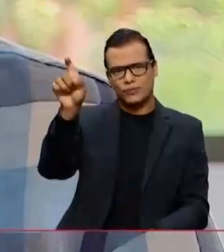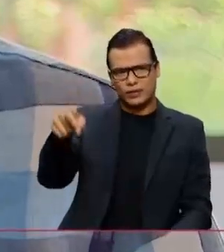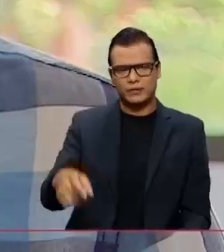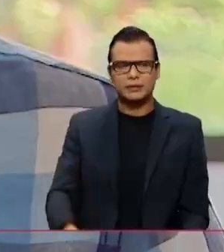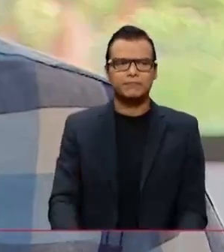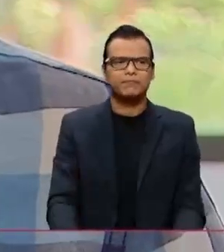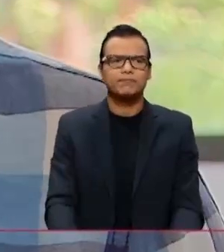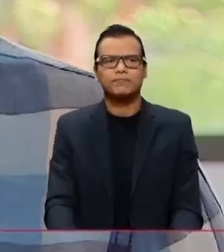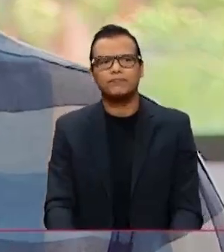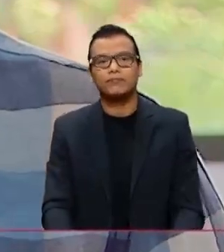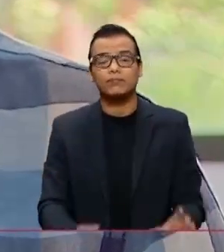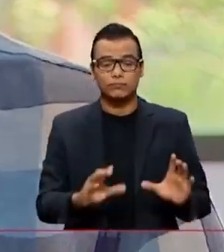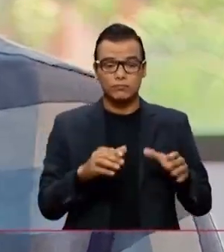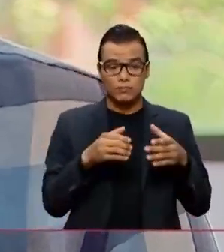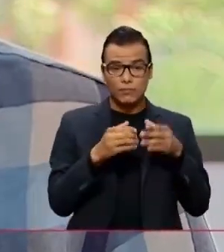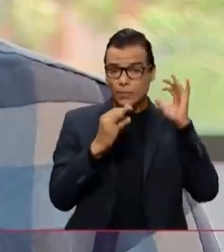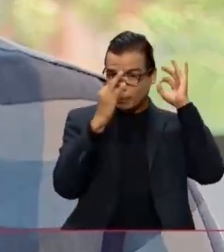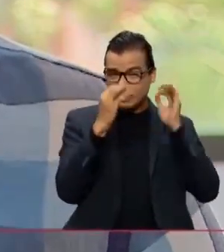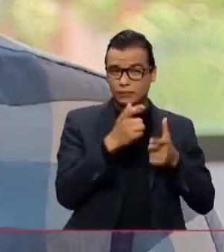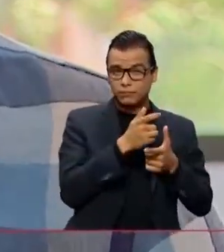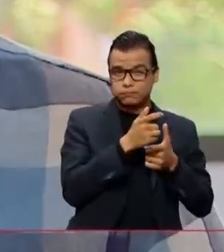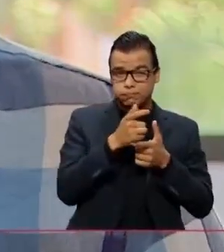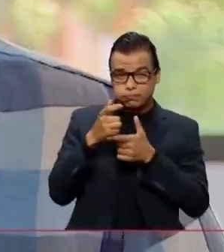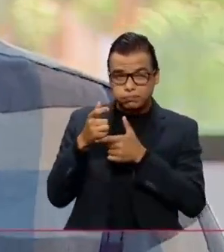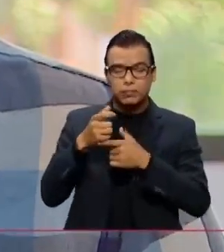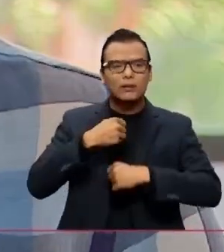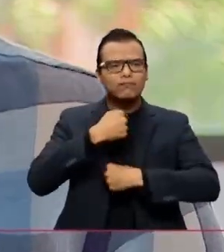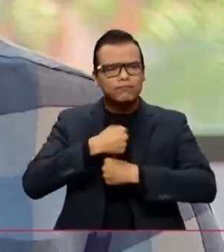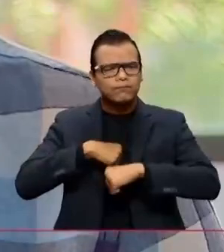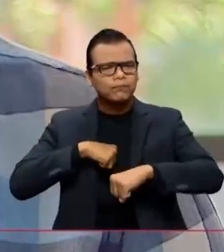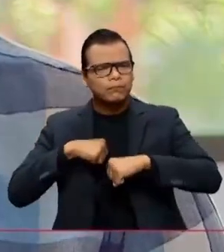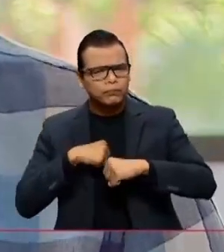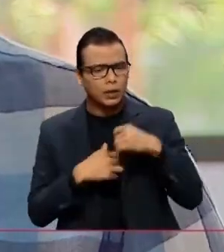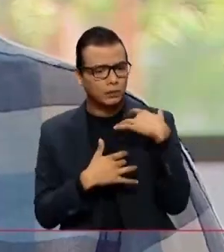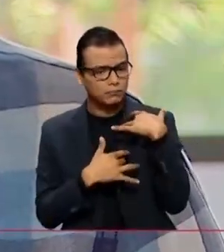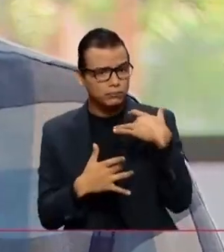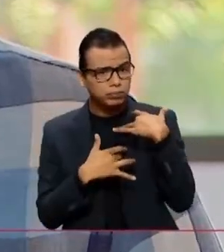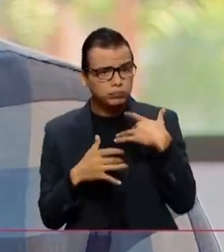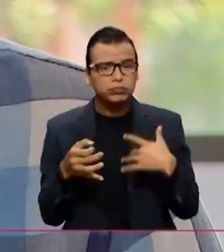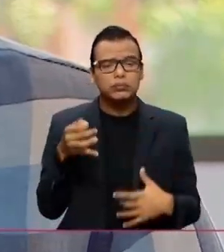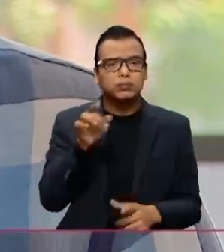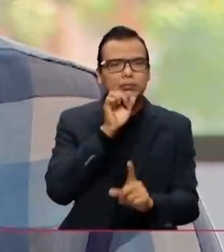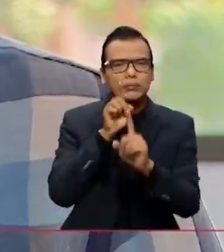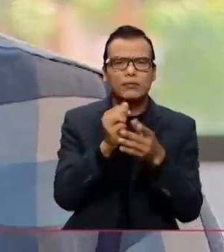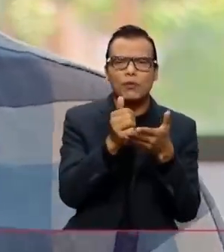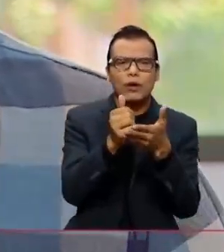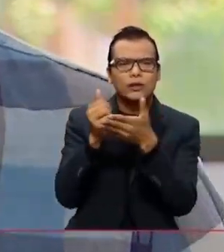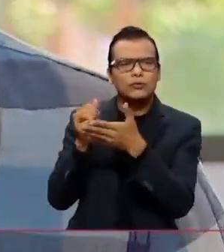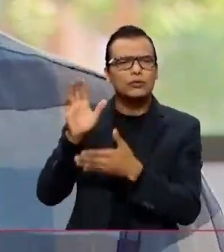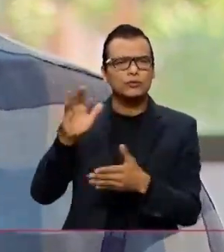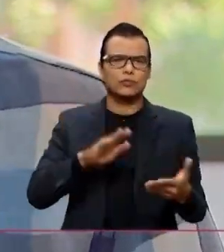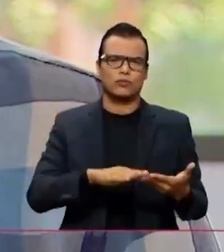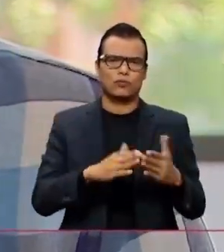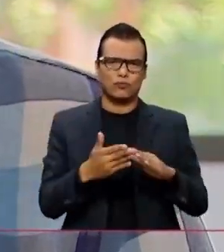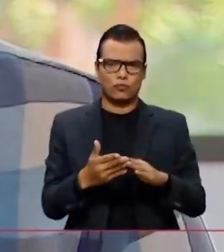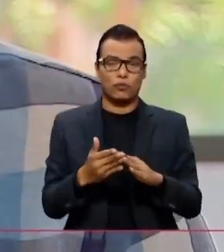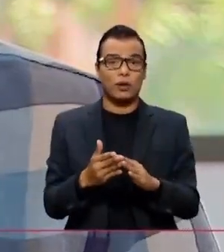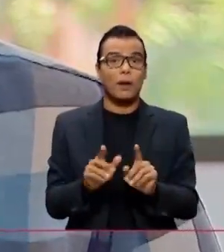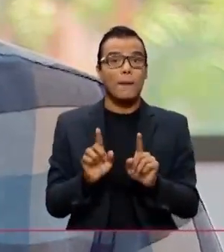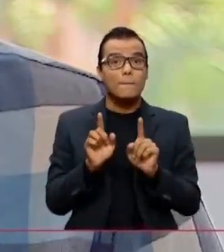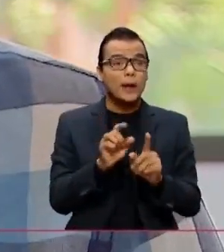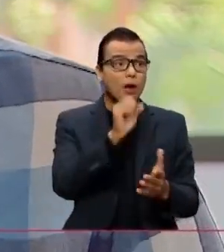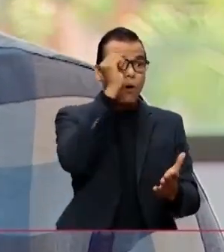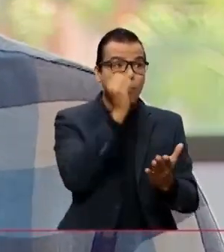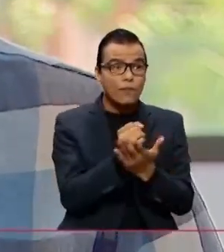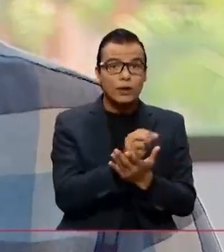El Cuerpo de Bomberos Voluntarios ha venido haciendo un trabajo de manera voluntaria, ayudando a la comunidad, pero no son ellos los encargados de